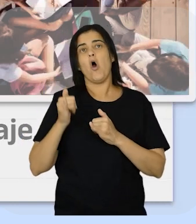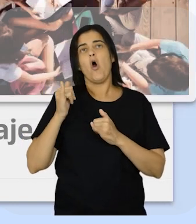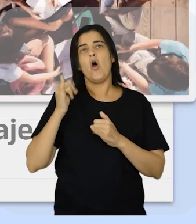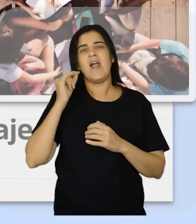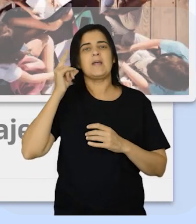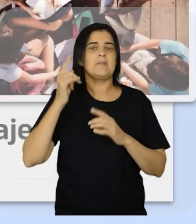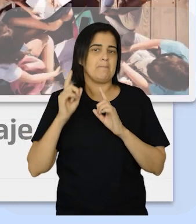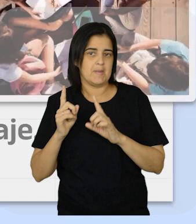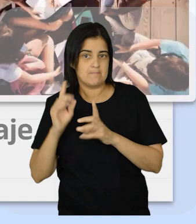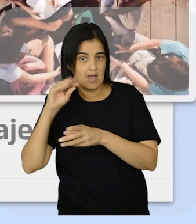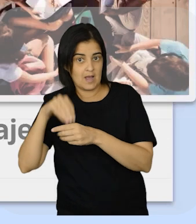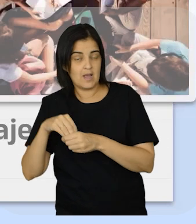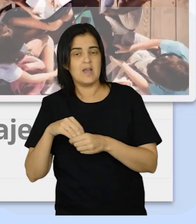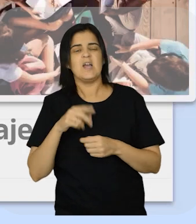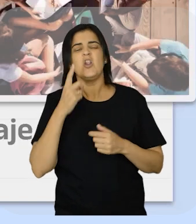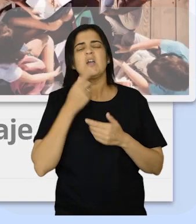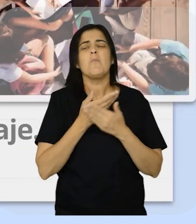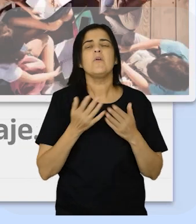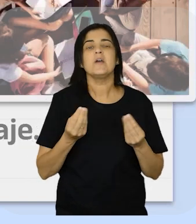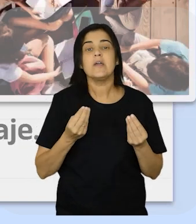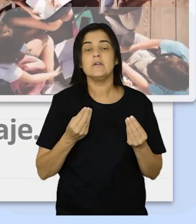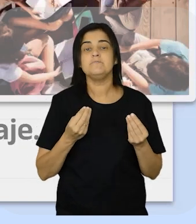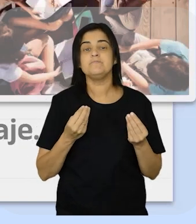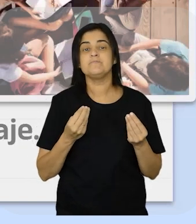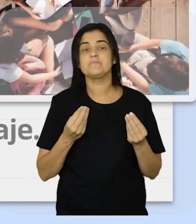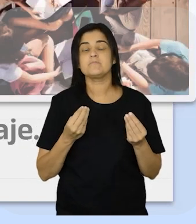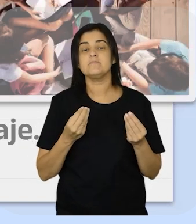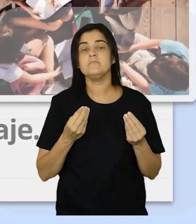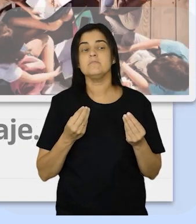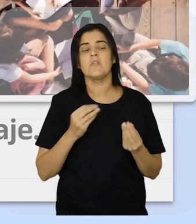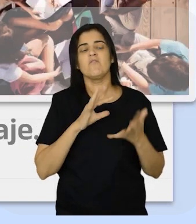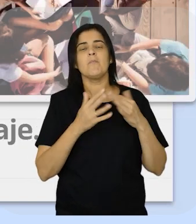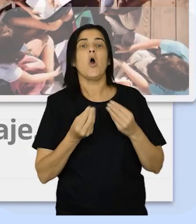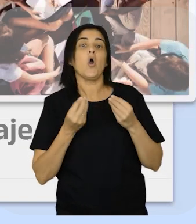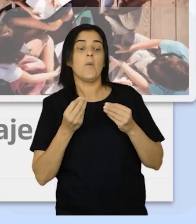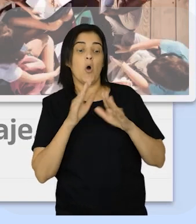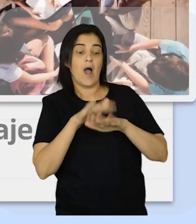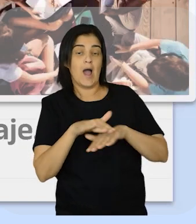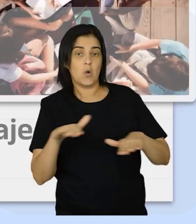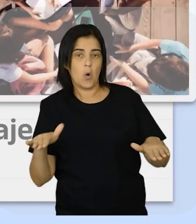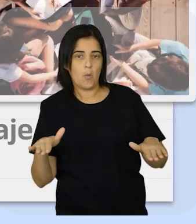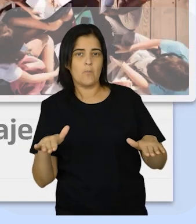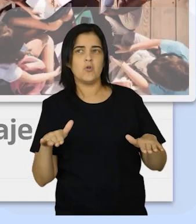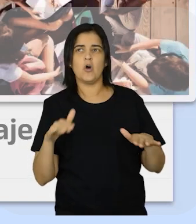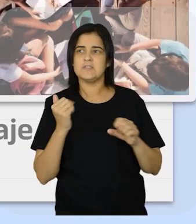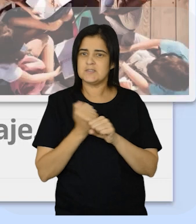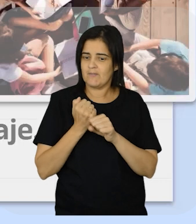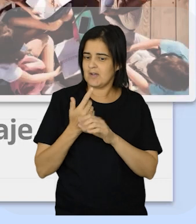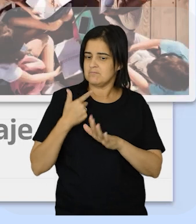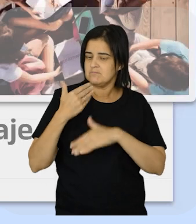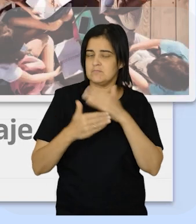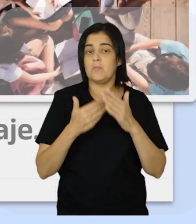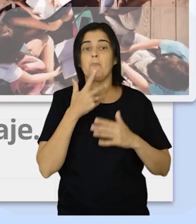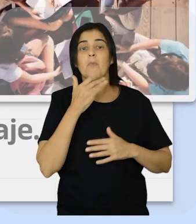incremental, lo que tienen es que eso afecta mucho en la forma como los alumnos se desempeñan. Porque,